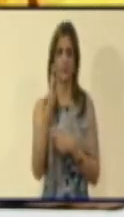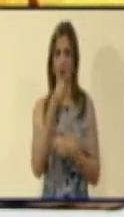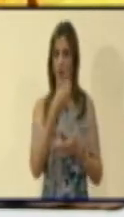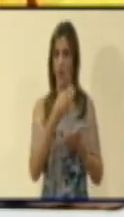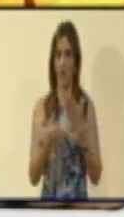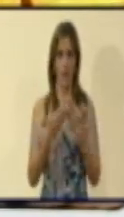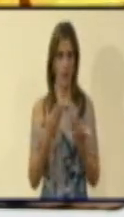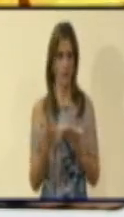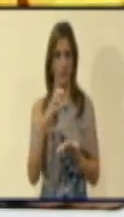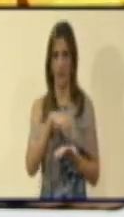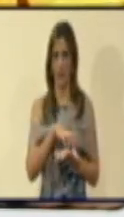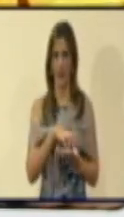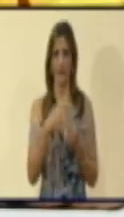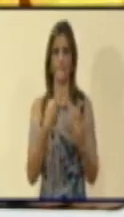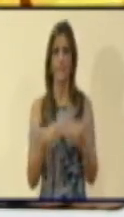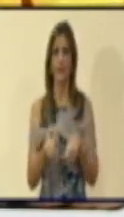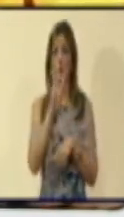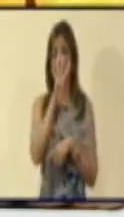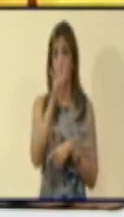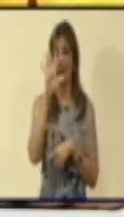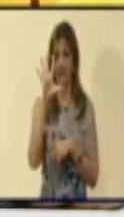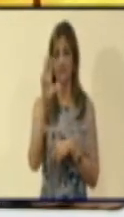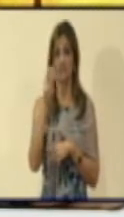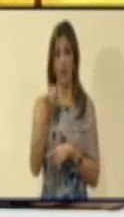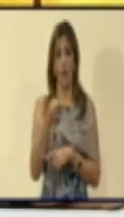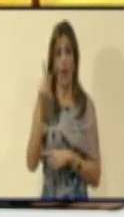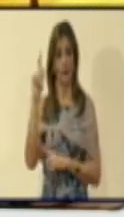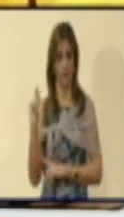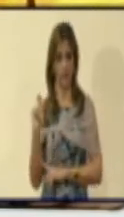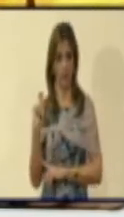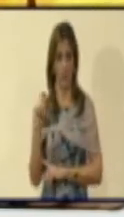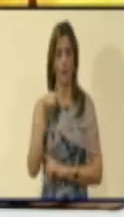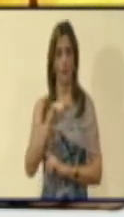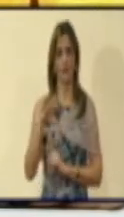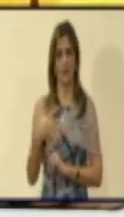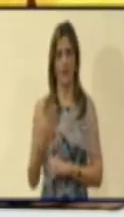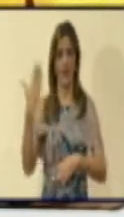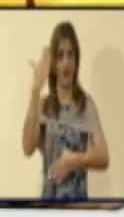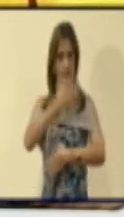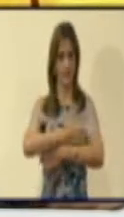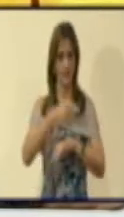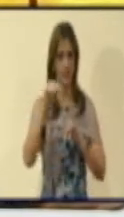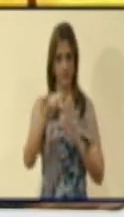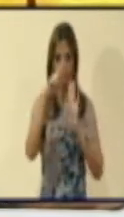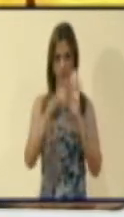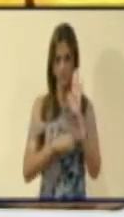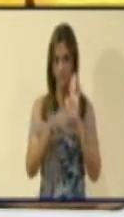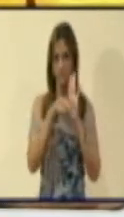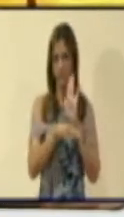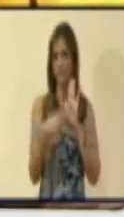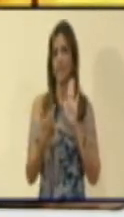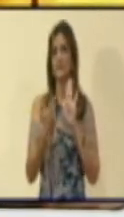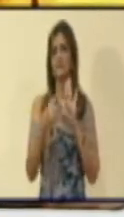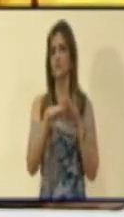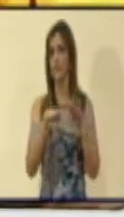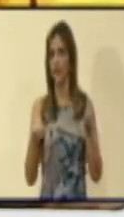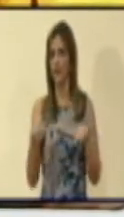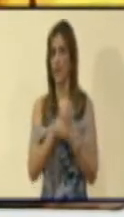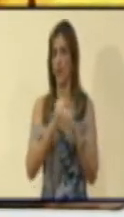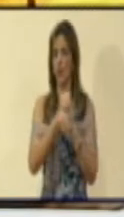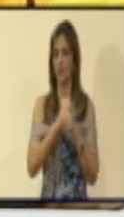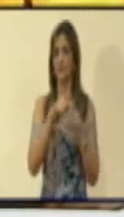circunstancia. Pero también dispone en el artículo 45 que el límite a esos derechos individuales, o sea, su pleno uso, goce, etcétera,